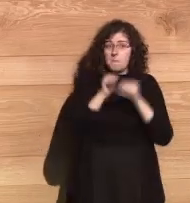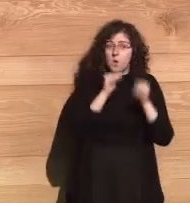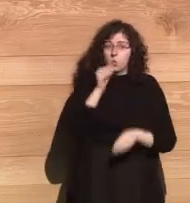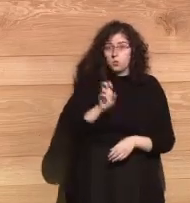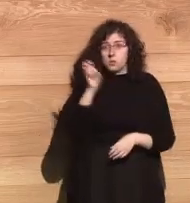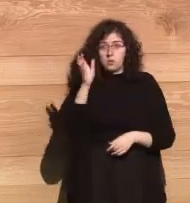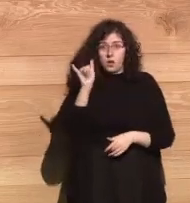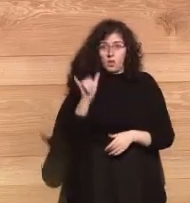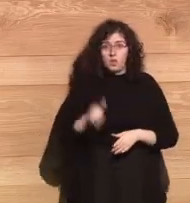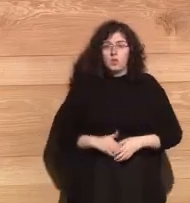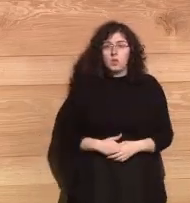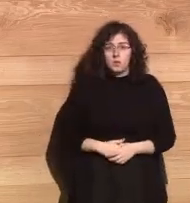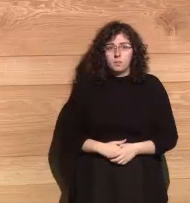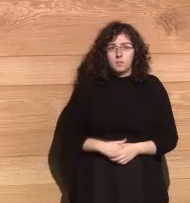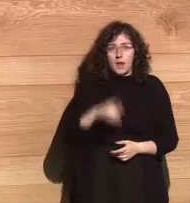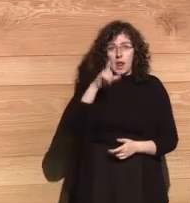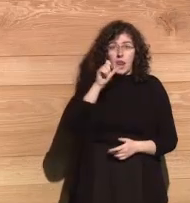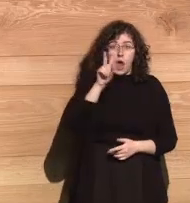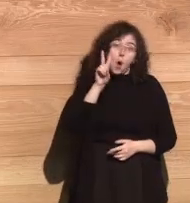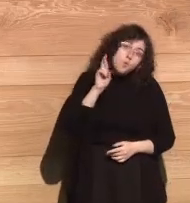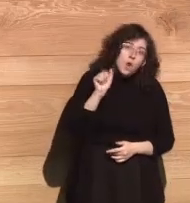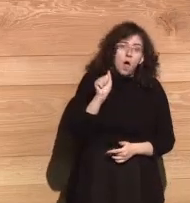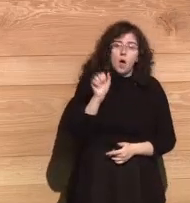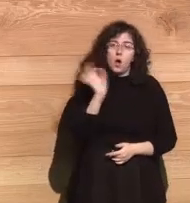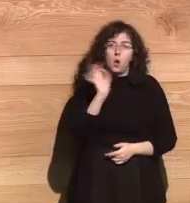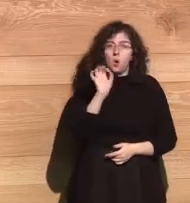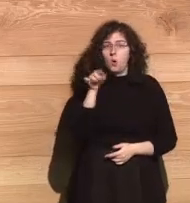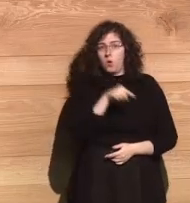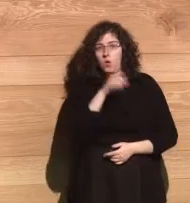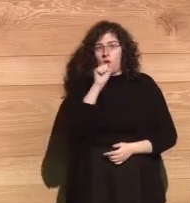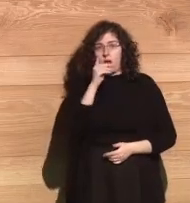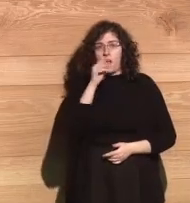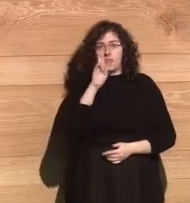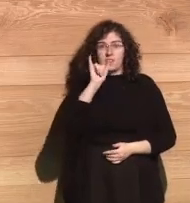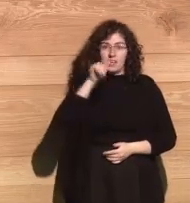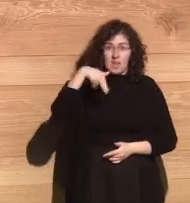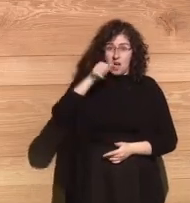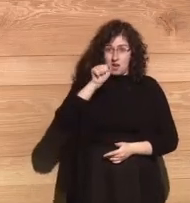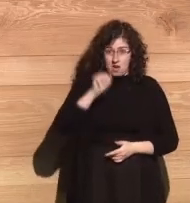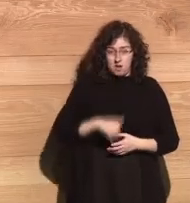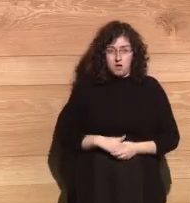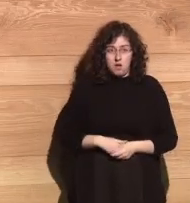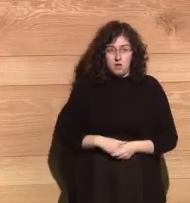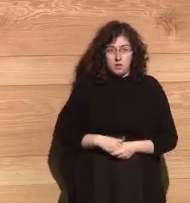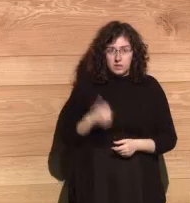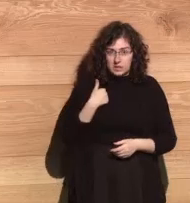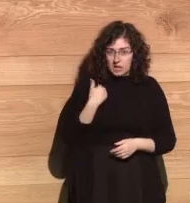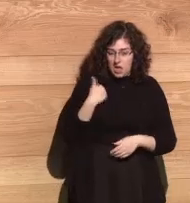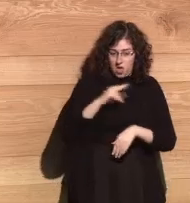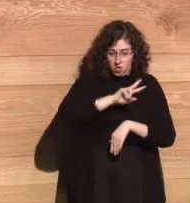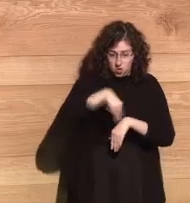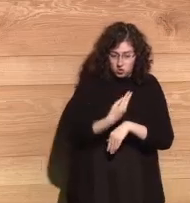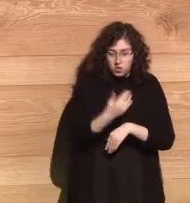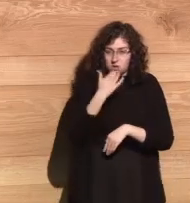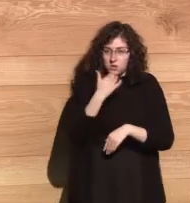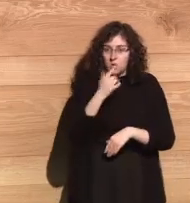pregunta para Laura o para Adriana. Ya, hablamos 2 horas casi. Llevamos